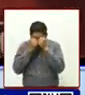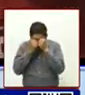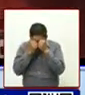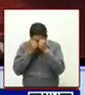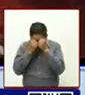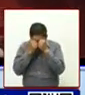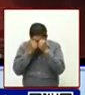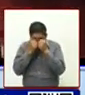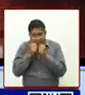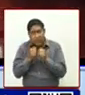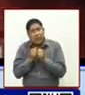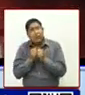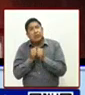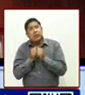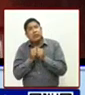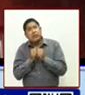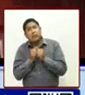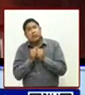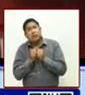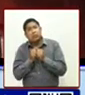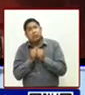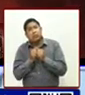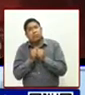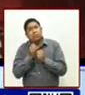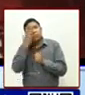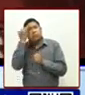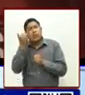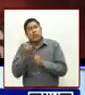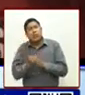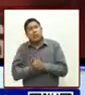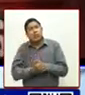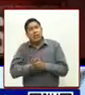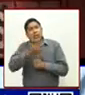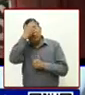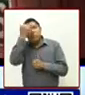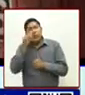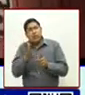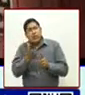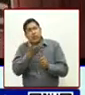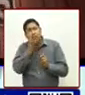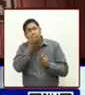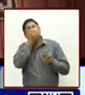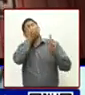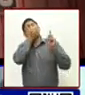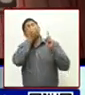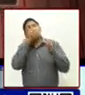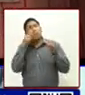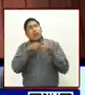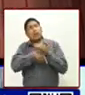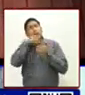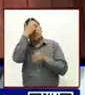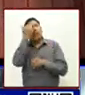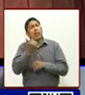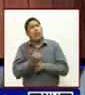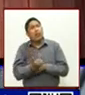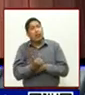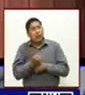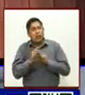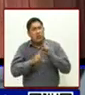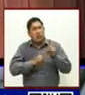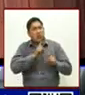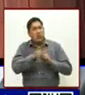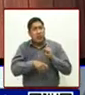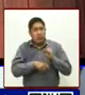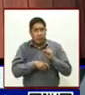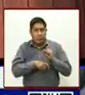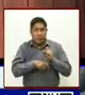están acompañando obviamente la declaración para conocer detalles acerca de este secuestro y asesinato de esta niña de tan solo